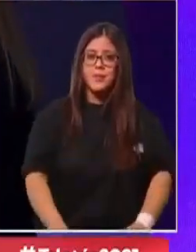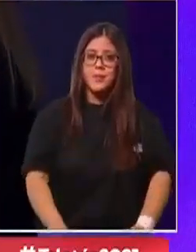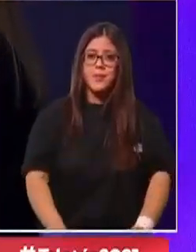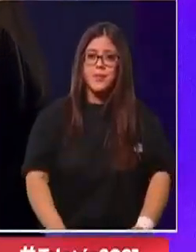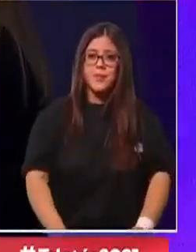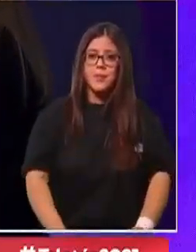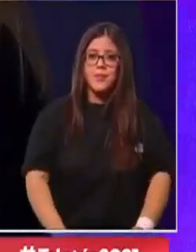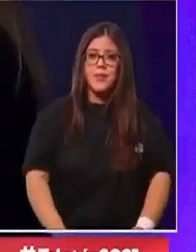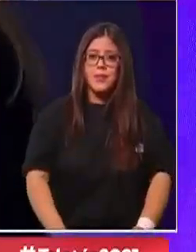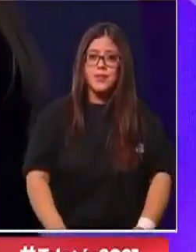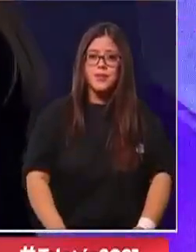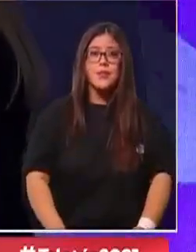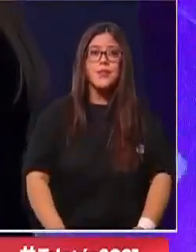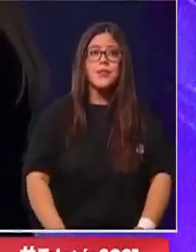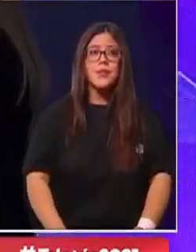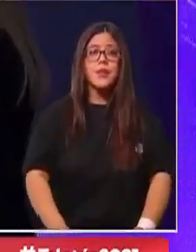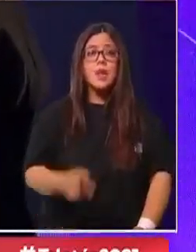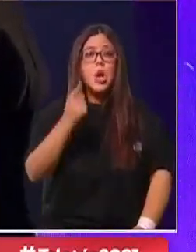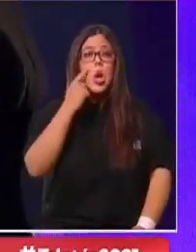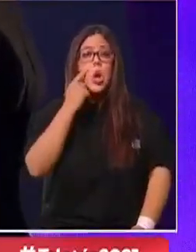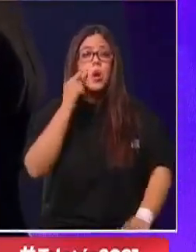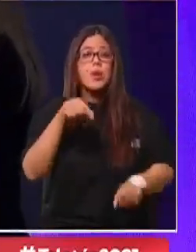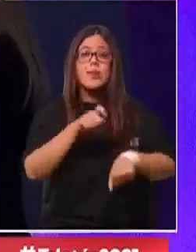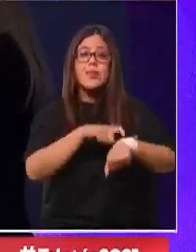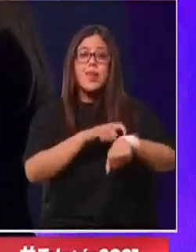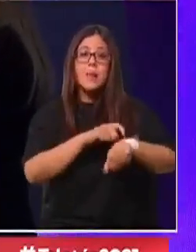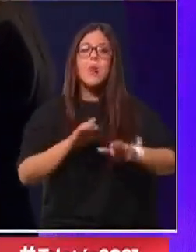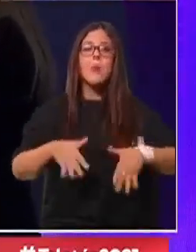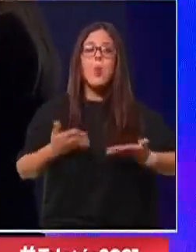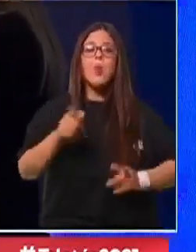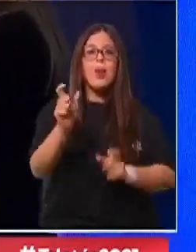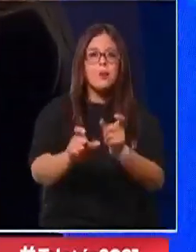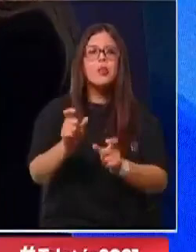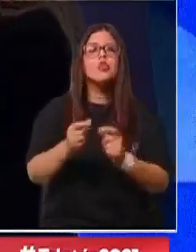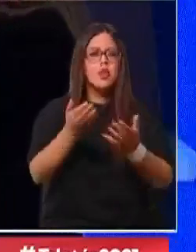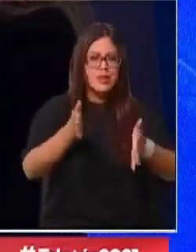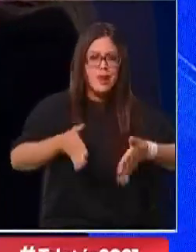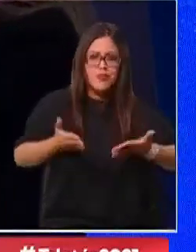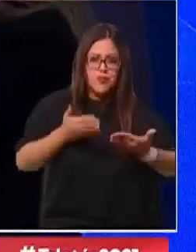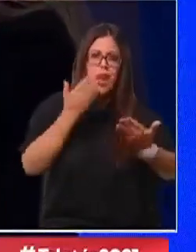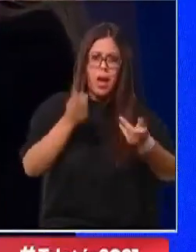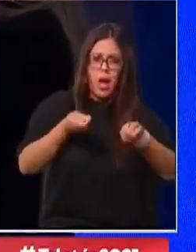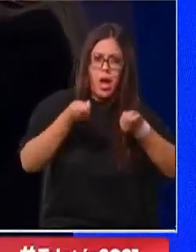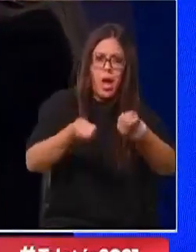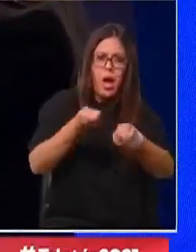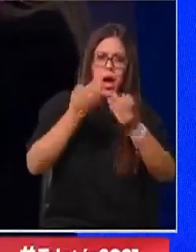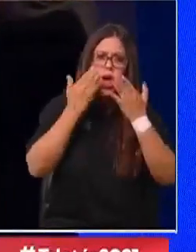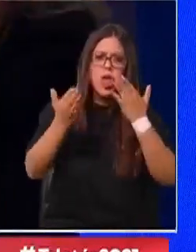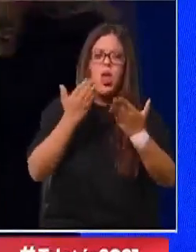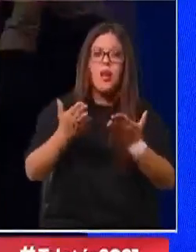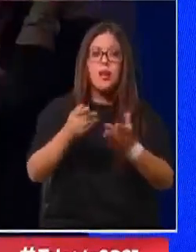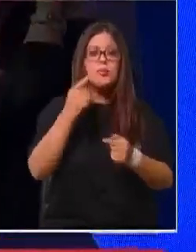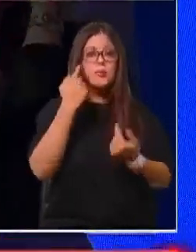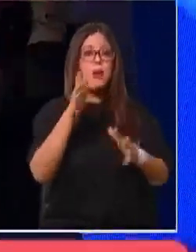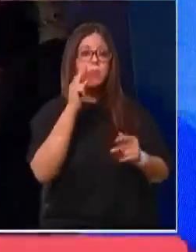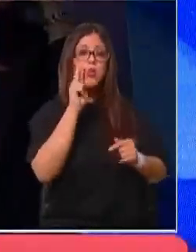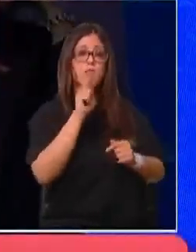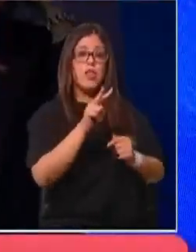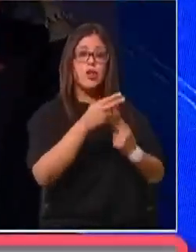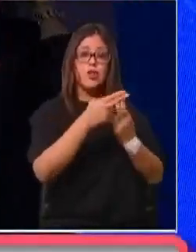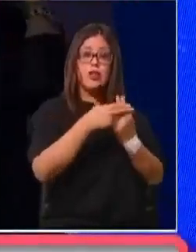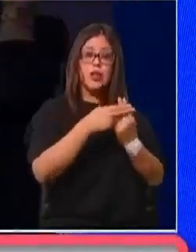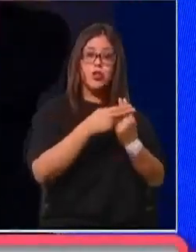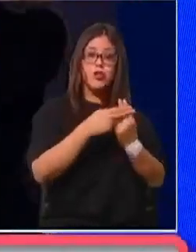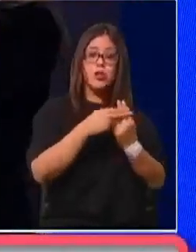Bueno, yo solamente quería tomarme aquí un poquito el tiempo para motivar a la gente a donar. Creo que la Teletón, como hemos visto estas